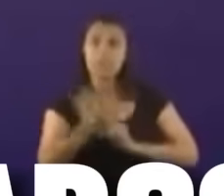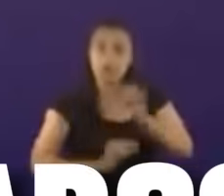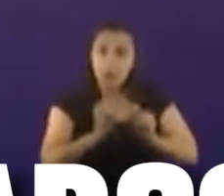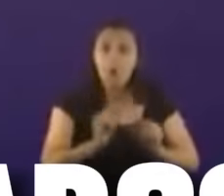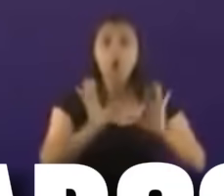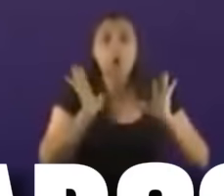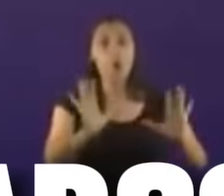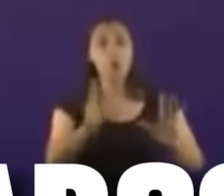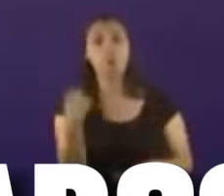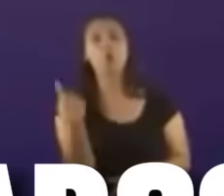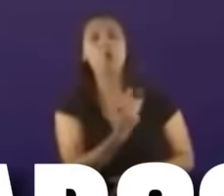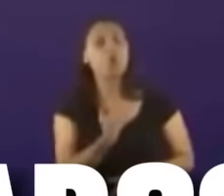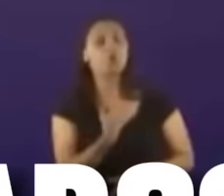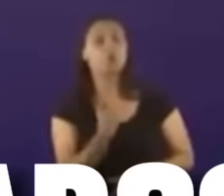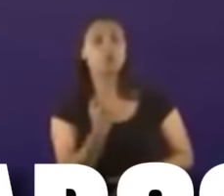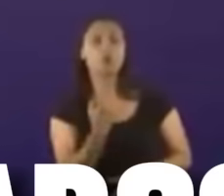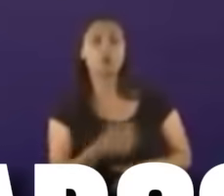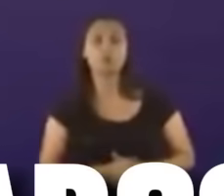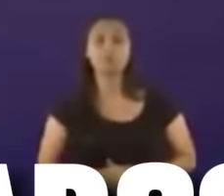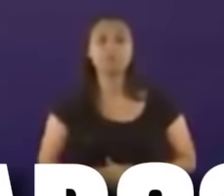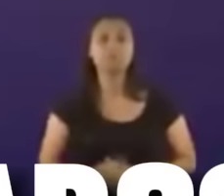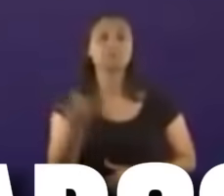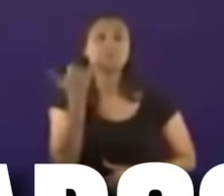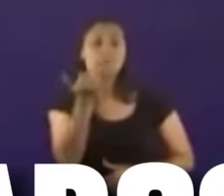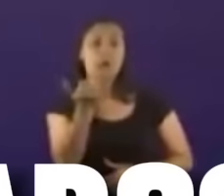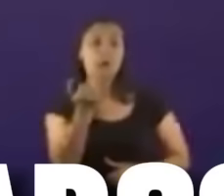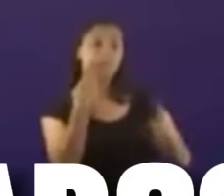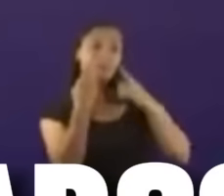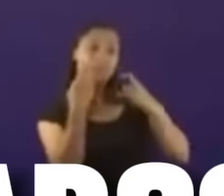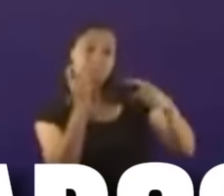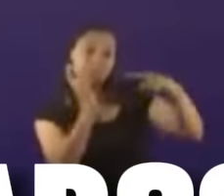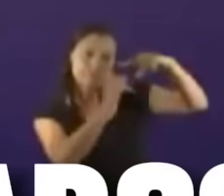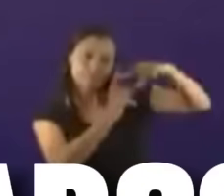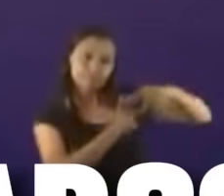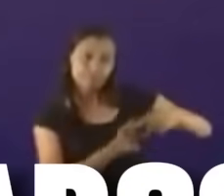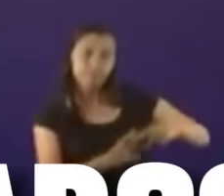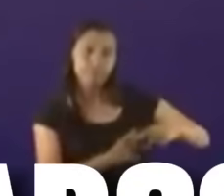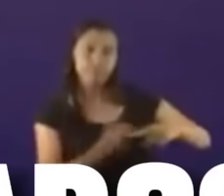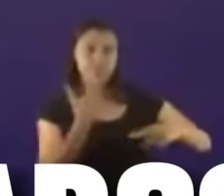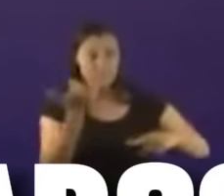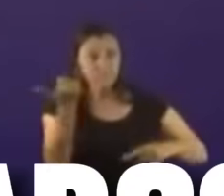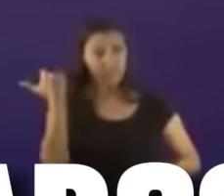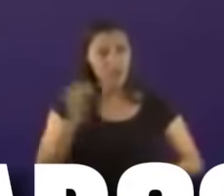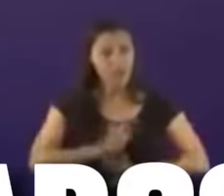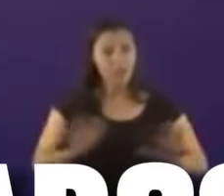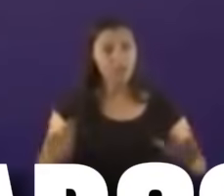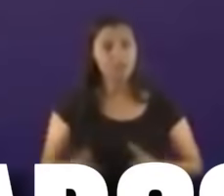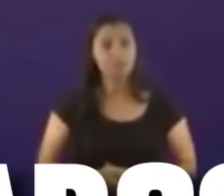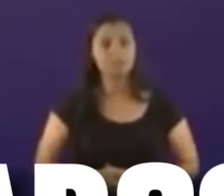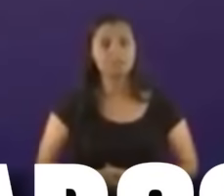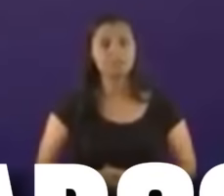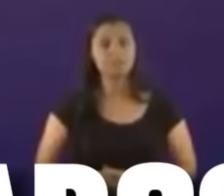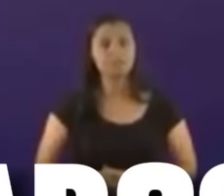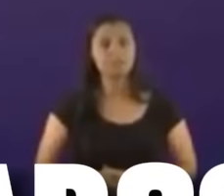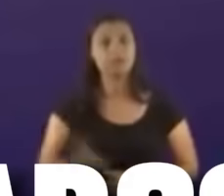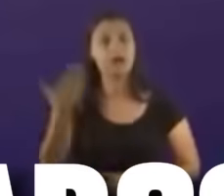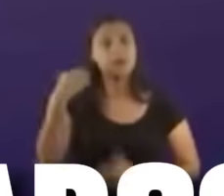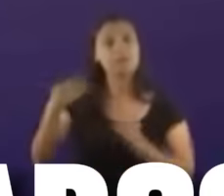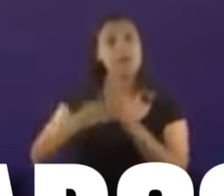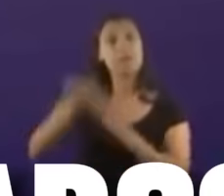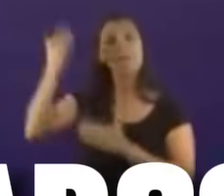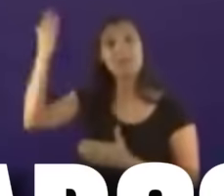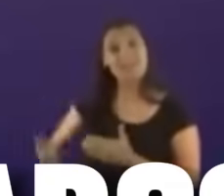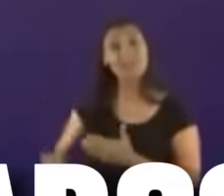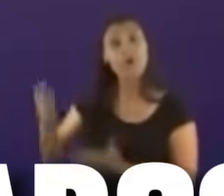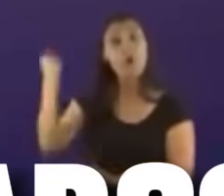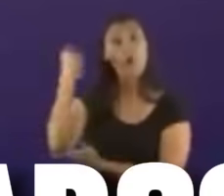los cálculos técnicos que hemos realizado, de hecho lo anunció ayer, lo dio a conocer ayer el ministro